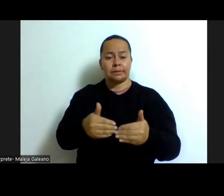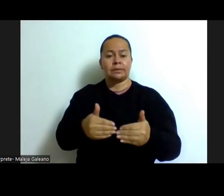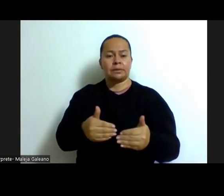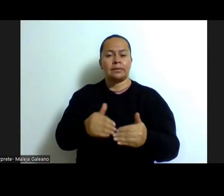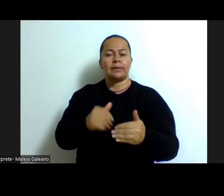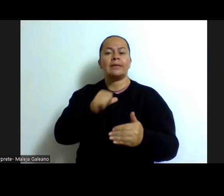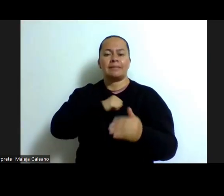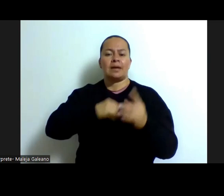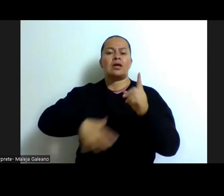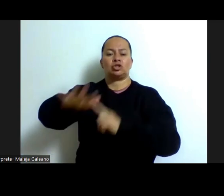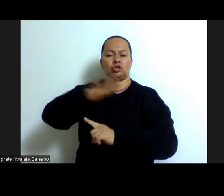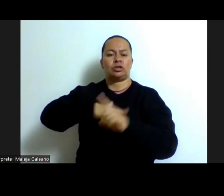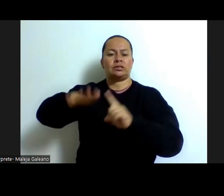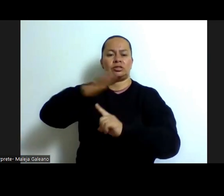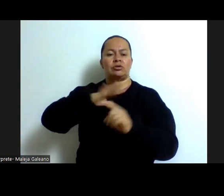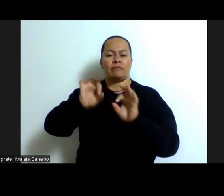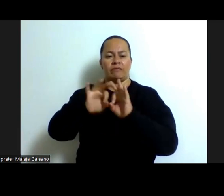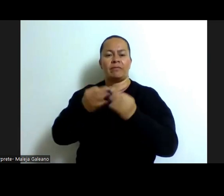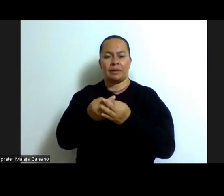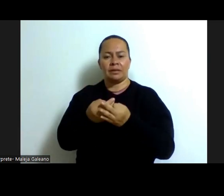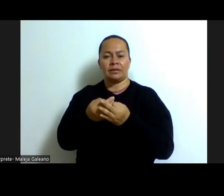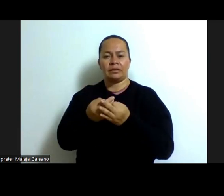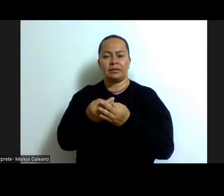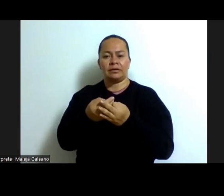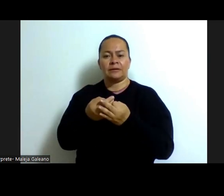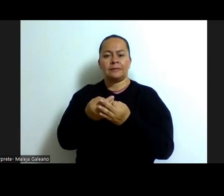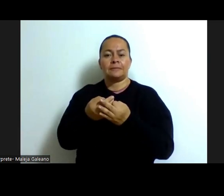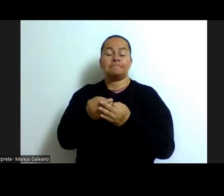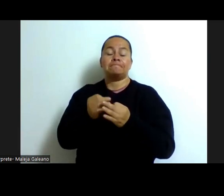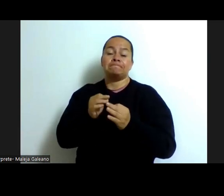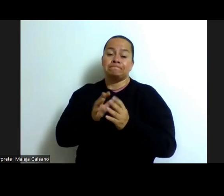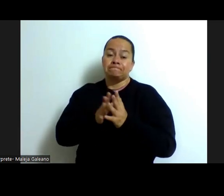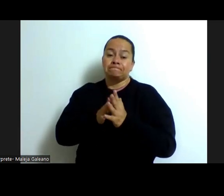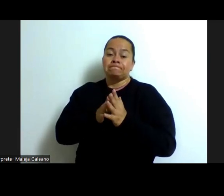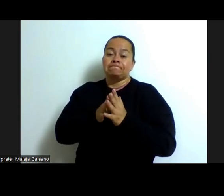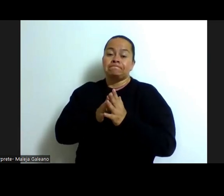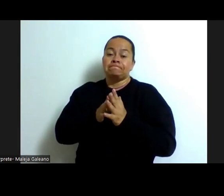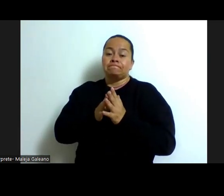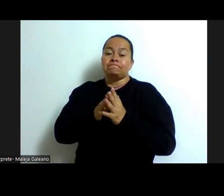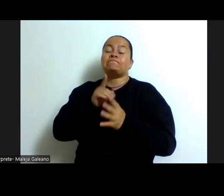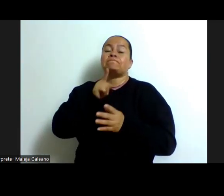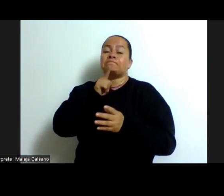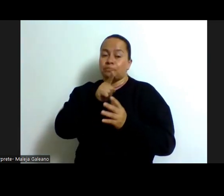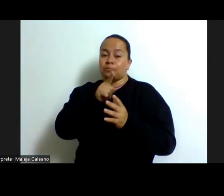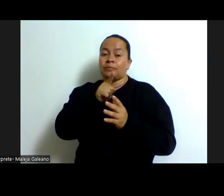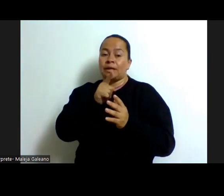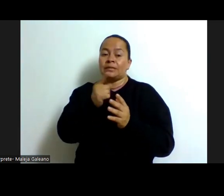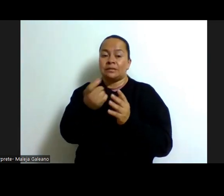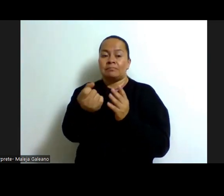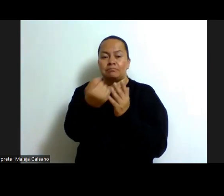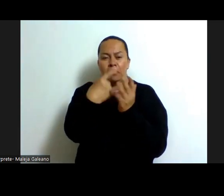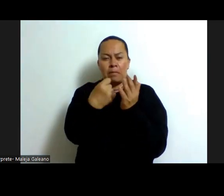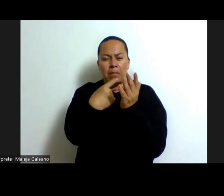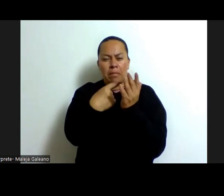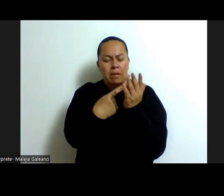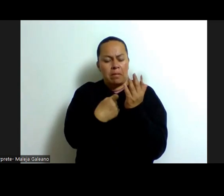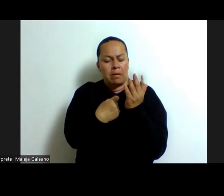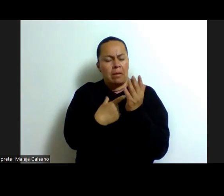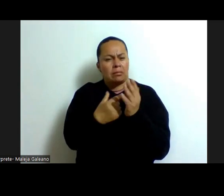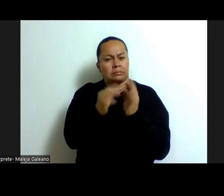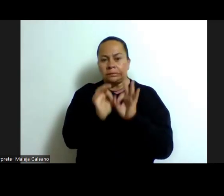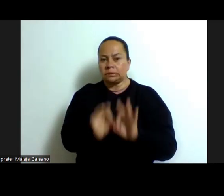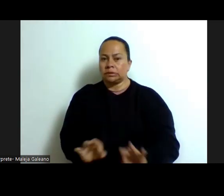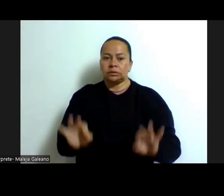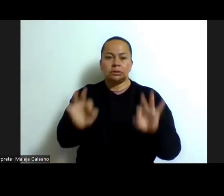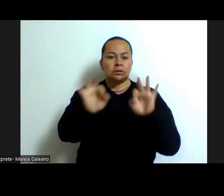contexto familiar eh Esa consultoría fue muy importante porque de